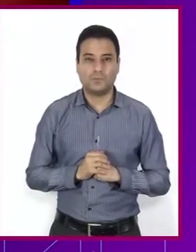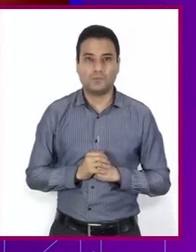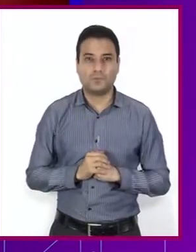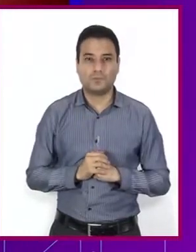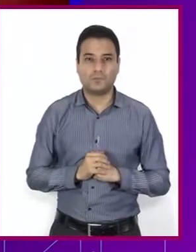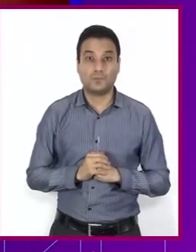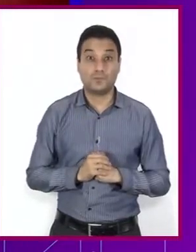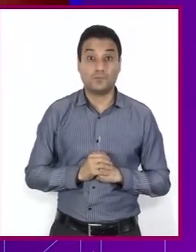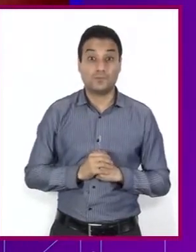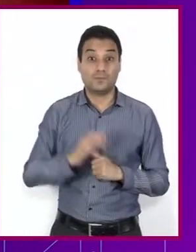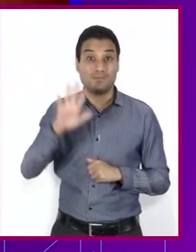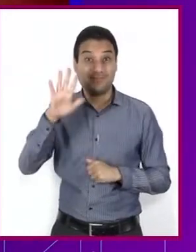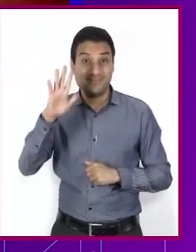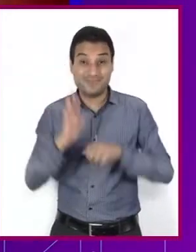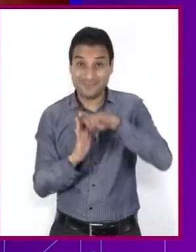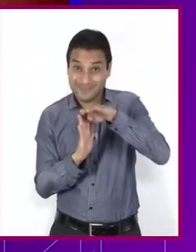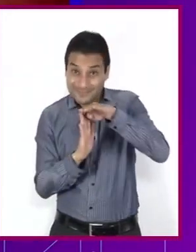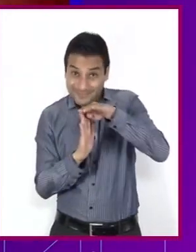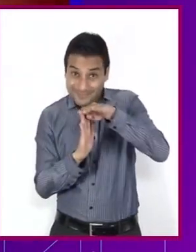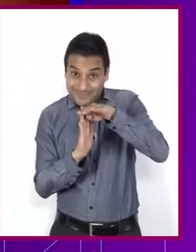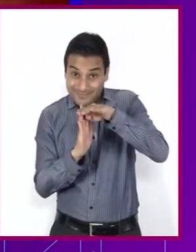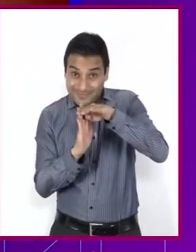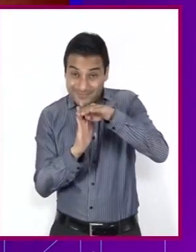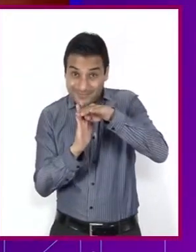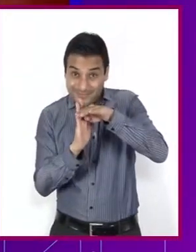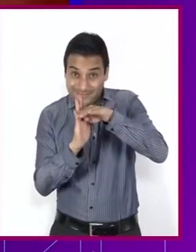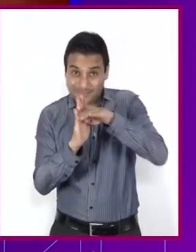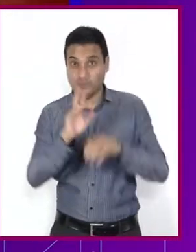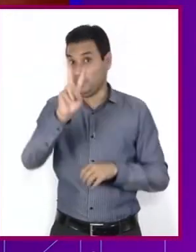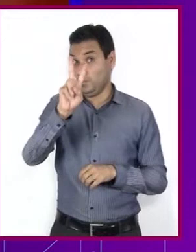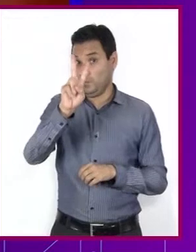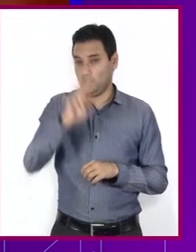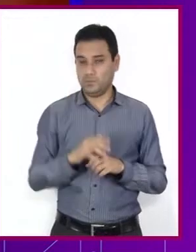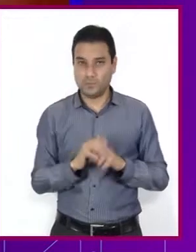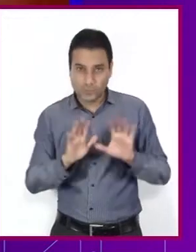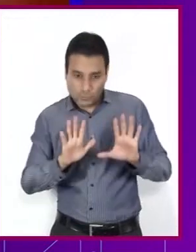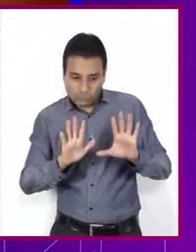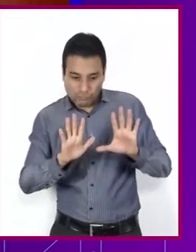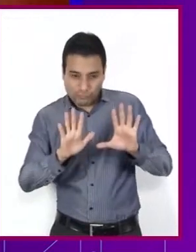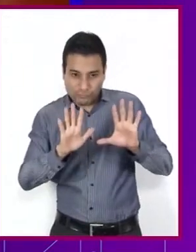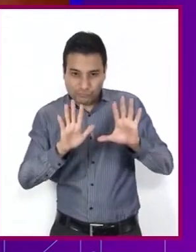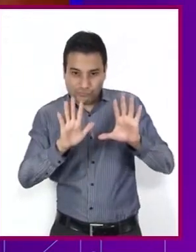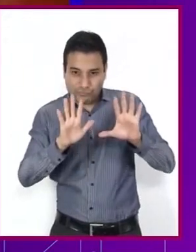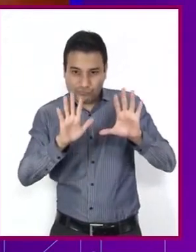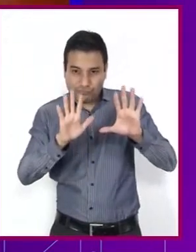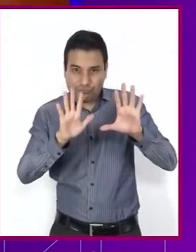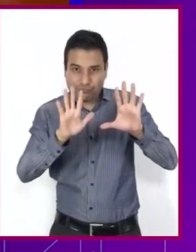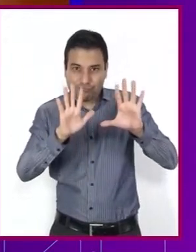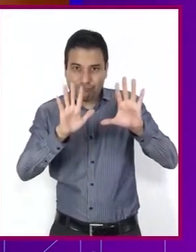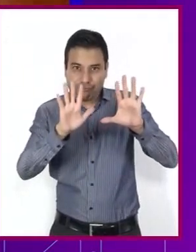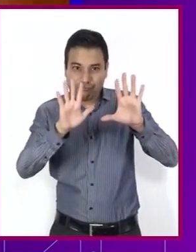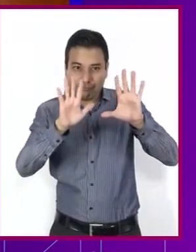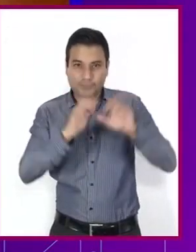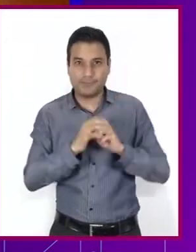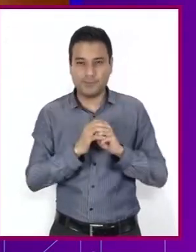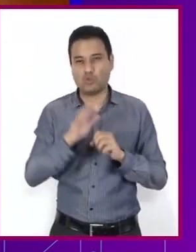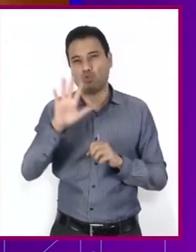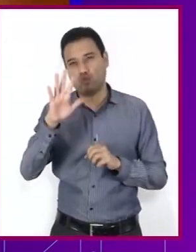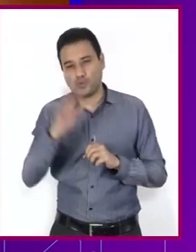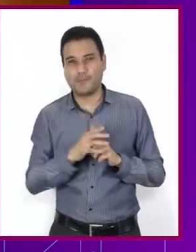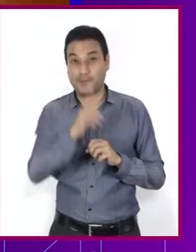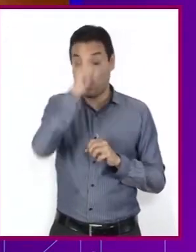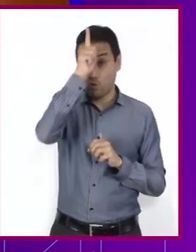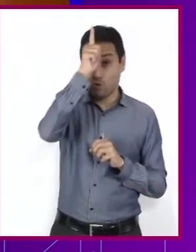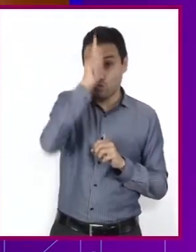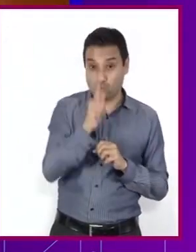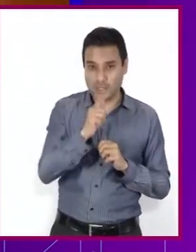Y cuando salieron Nanahuatzin y Tecusistecatl, transformados respectivamente en sol y luna, emitían